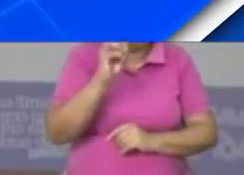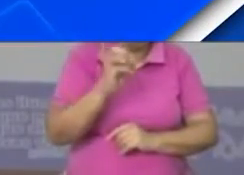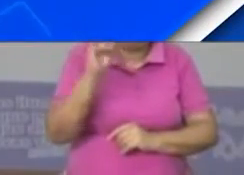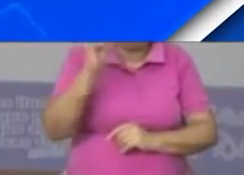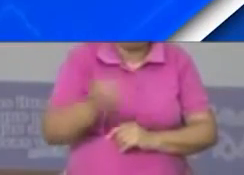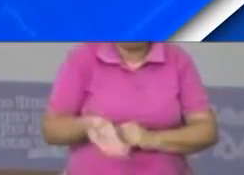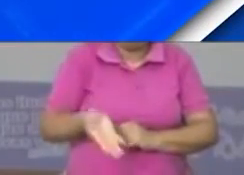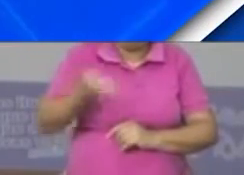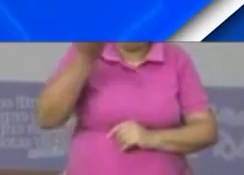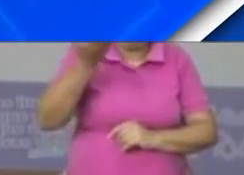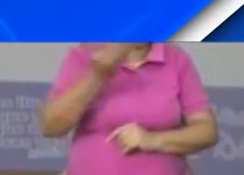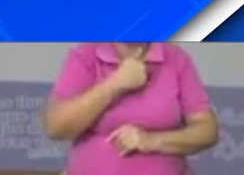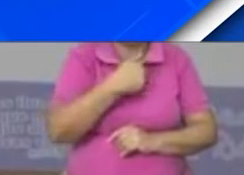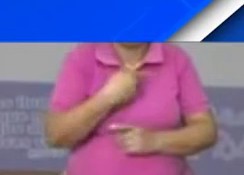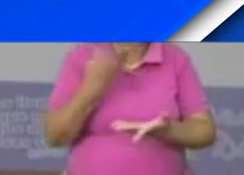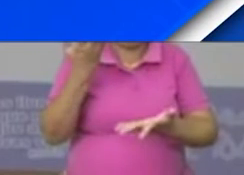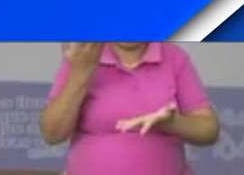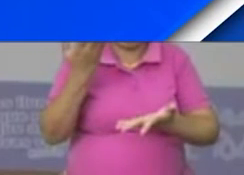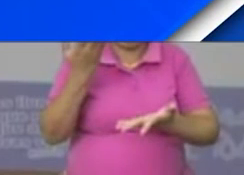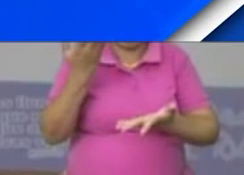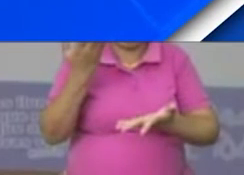los